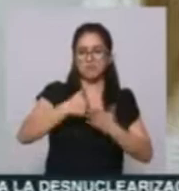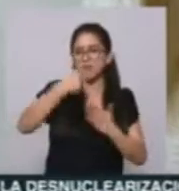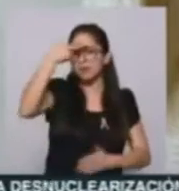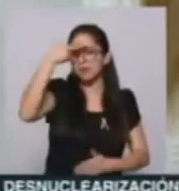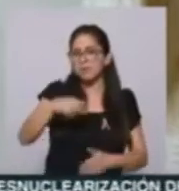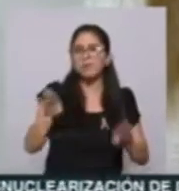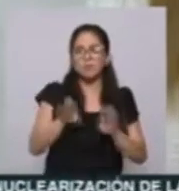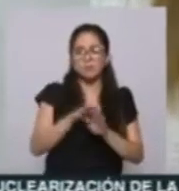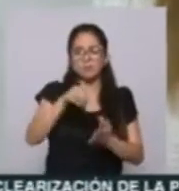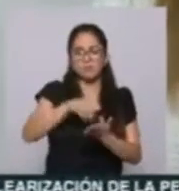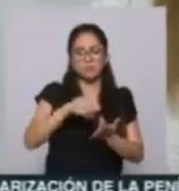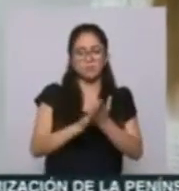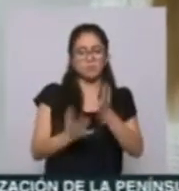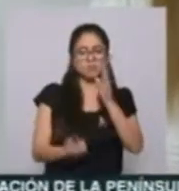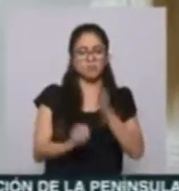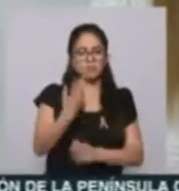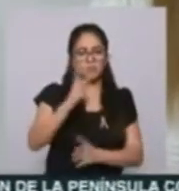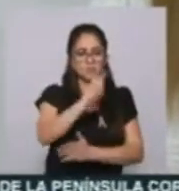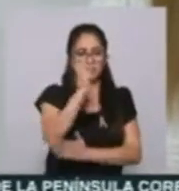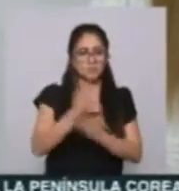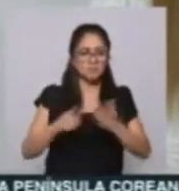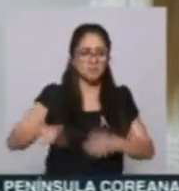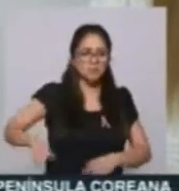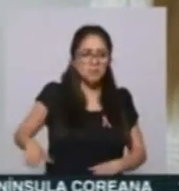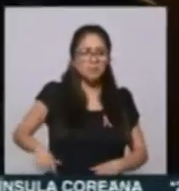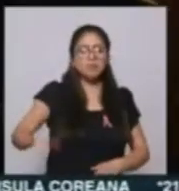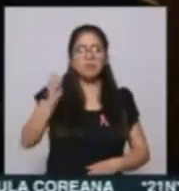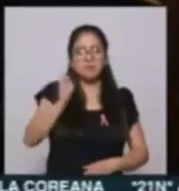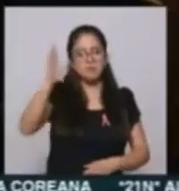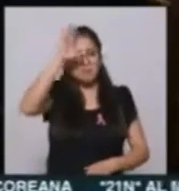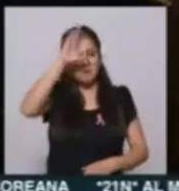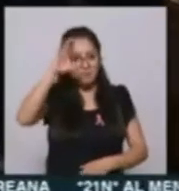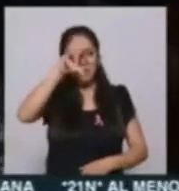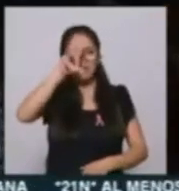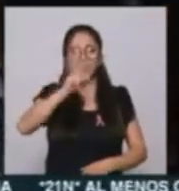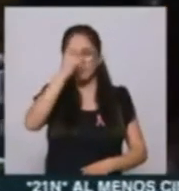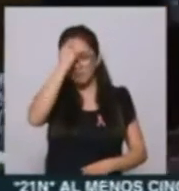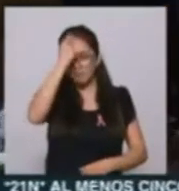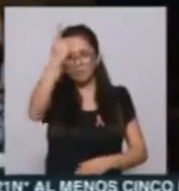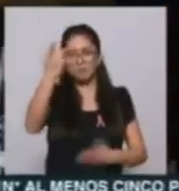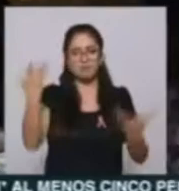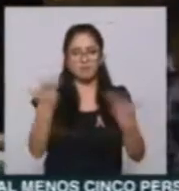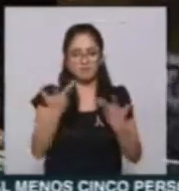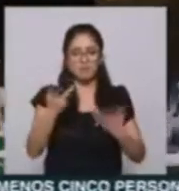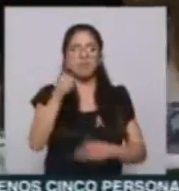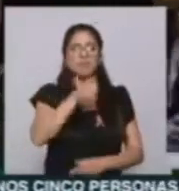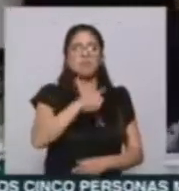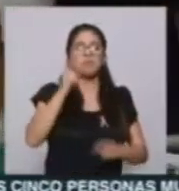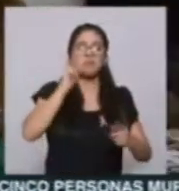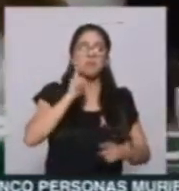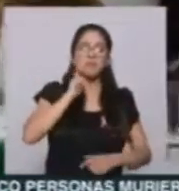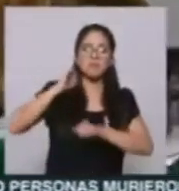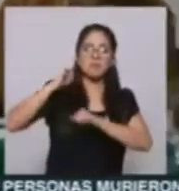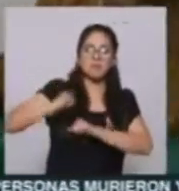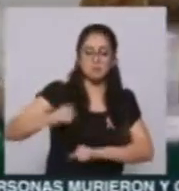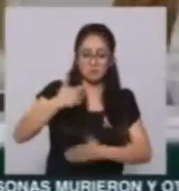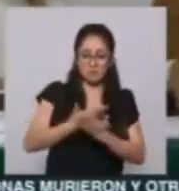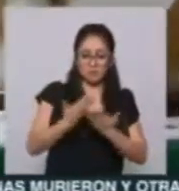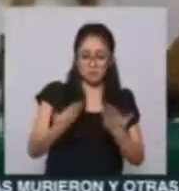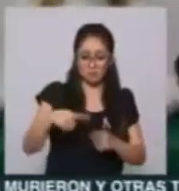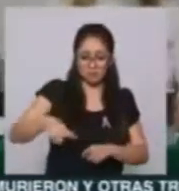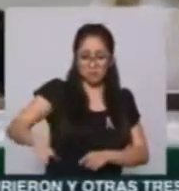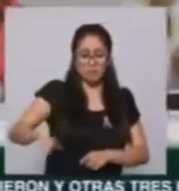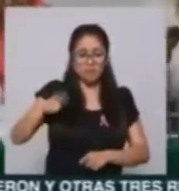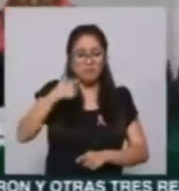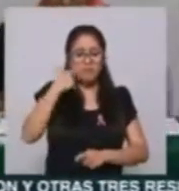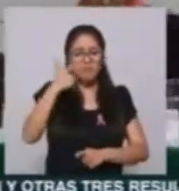en el nuevo plan de gobierno basado en estudios científicos y no en ocurrencias. La funcionaria señaló que la actual administración busca equilibrar la